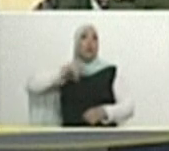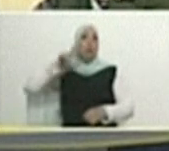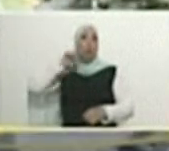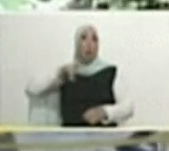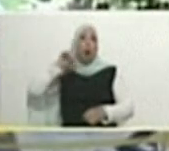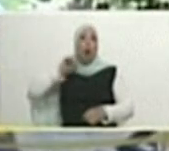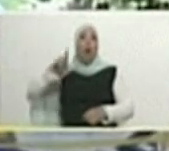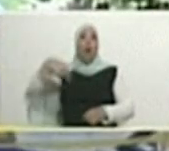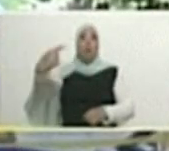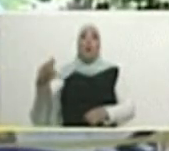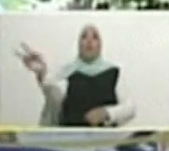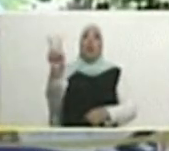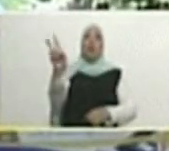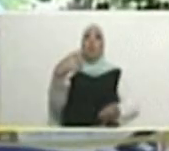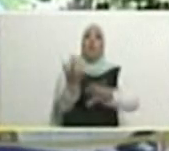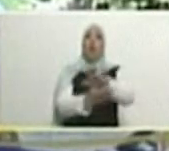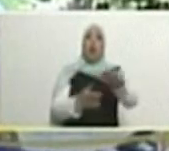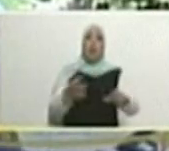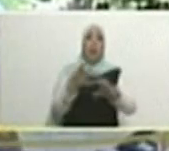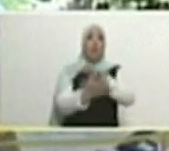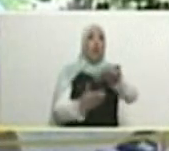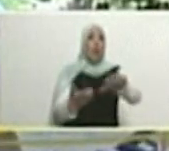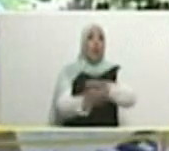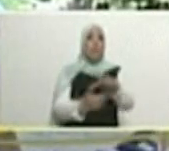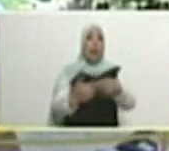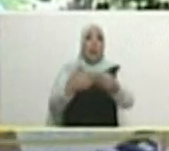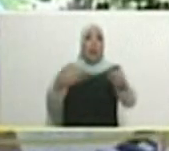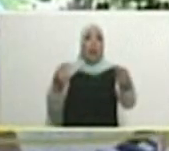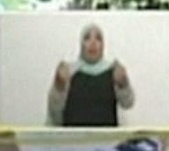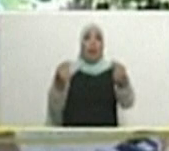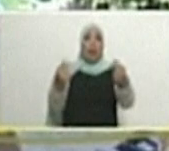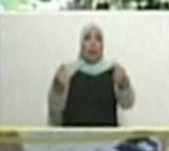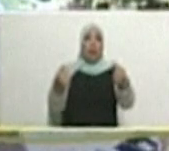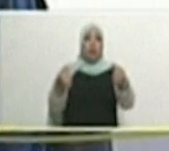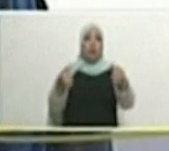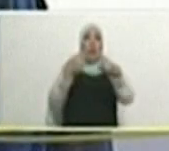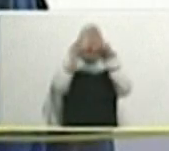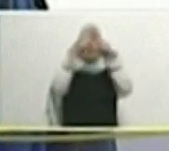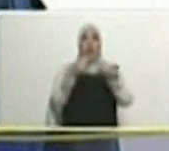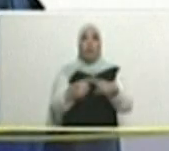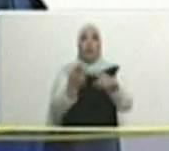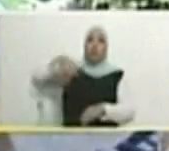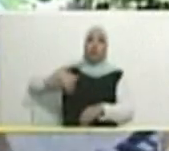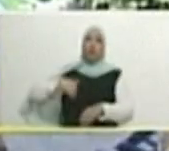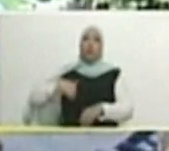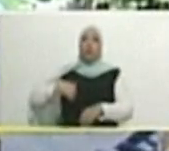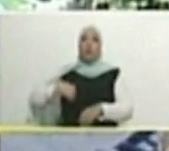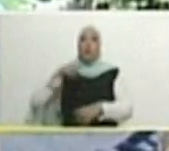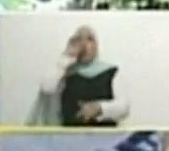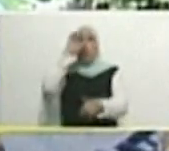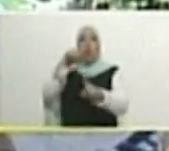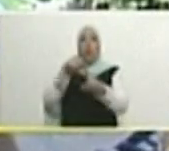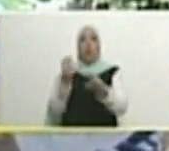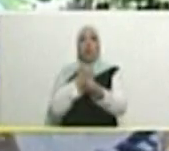Ellos dicen que Venezuela entró otra vez en recesión Nicolás Maduro descartó el jueves que Venezuela haya caído nuevamente en